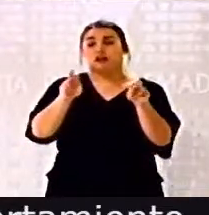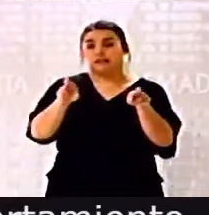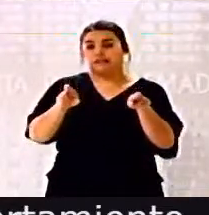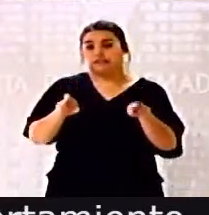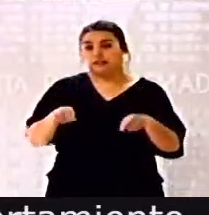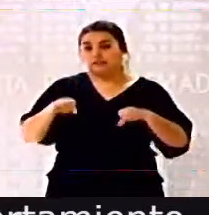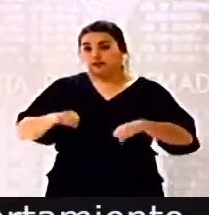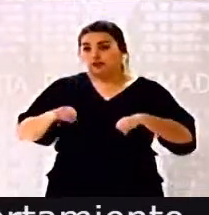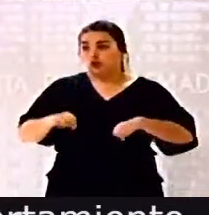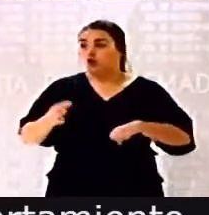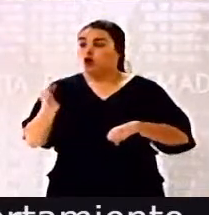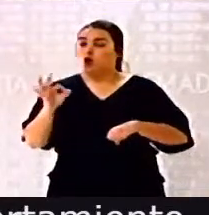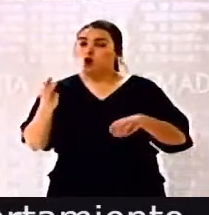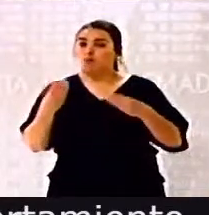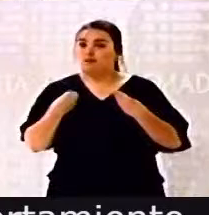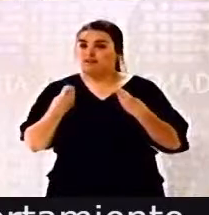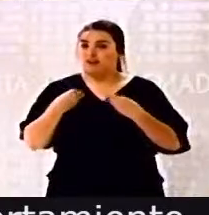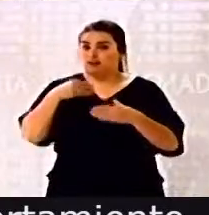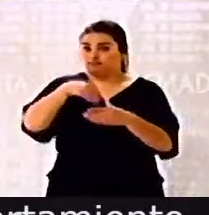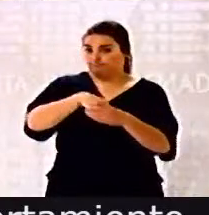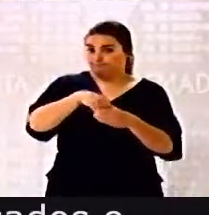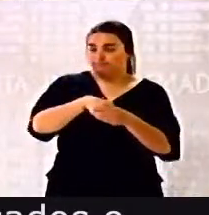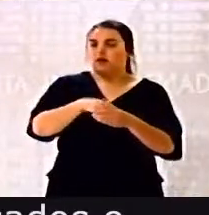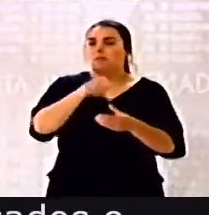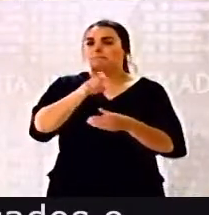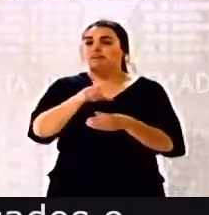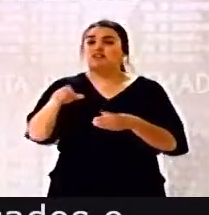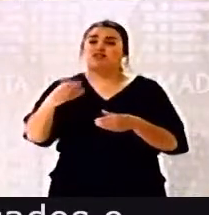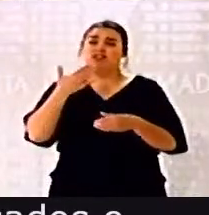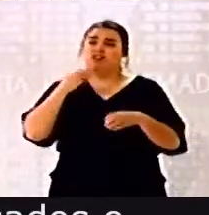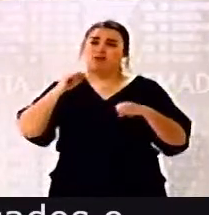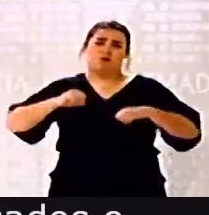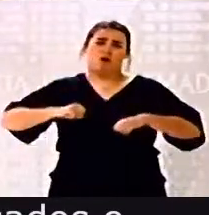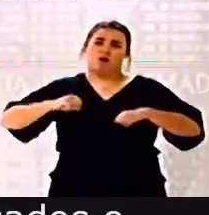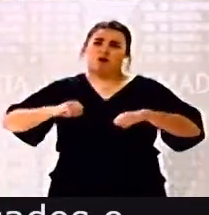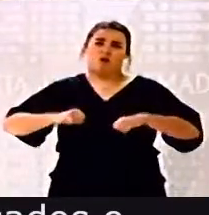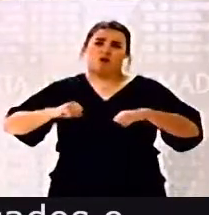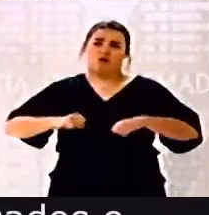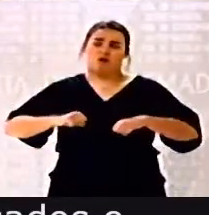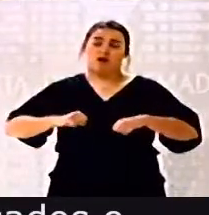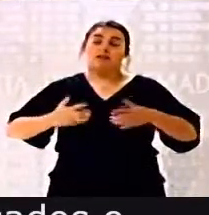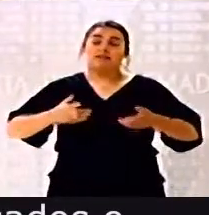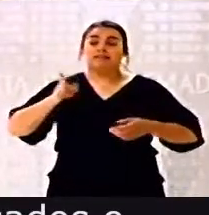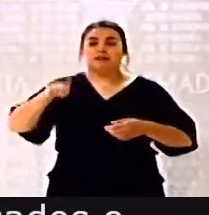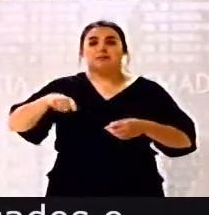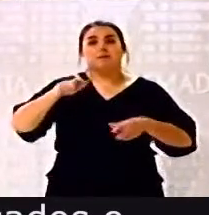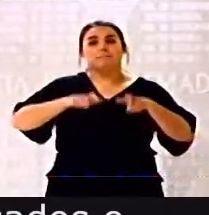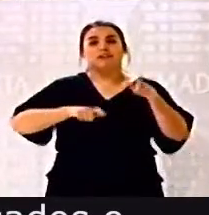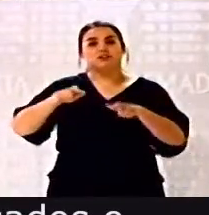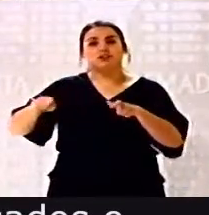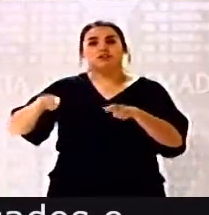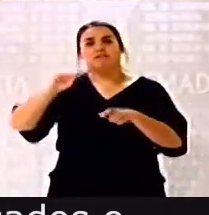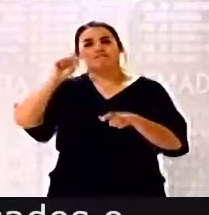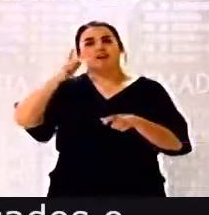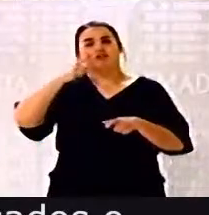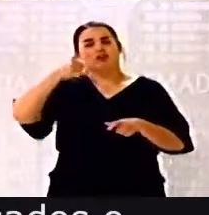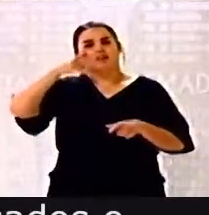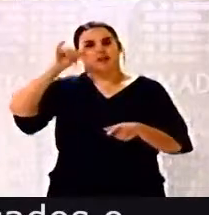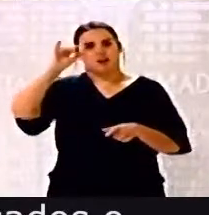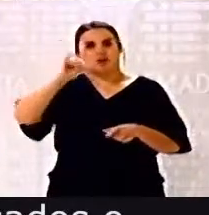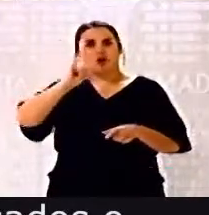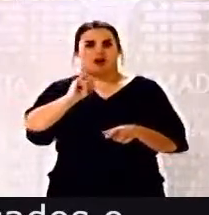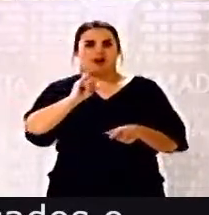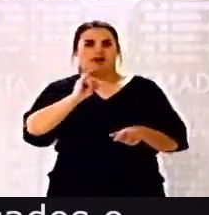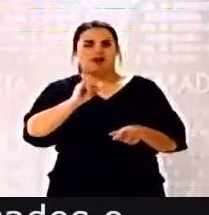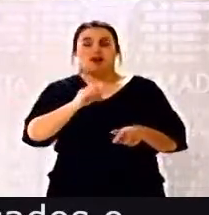mayores o que son residentes de esos centros de mayores, son personas de mucha edad y son también personas que tienen factores de riesgo y, por lo tanto,